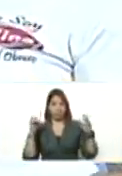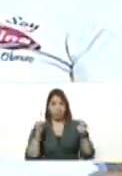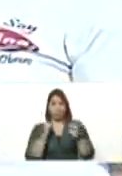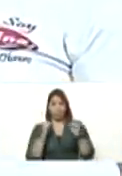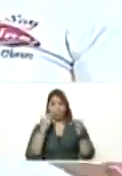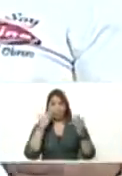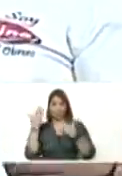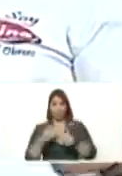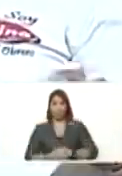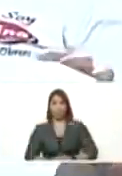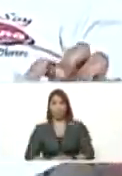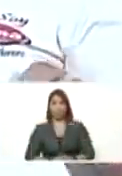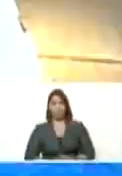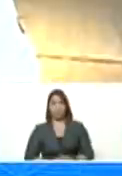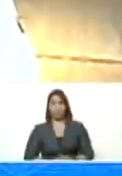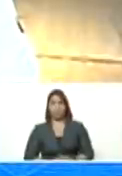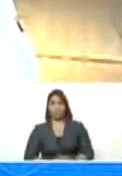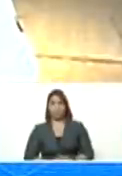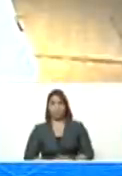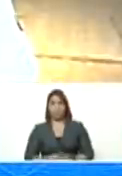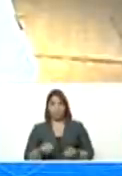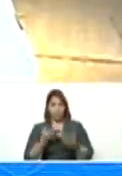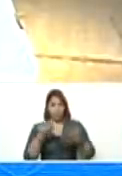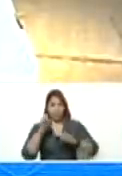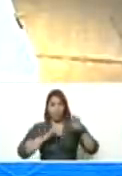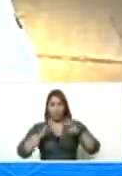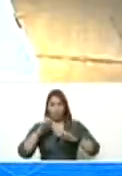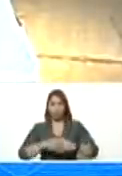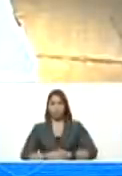héroe. Ahora, ustedes van a evaluar,